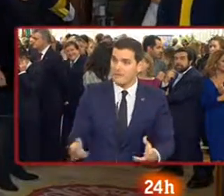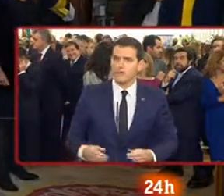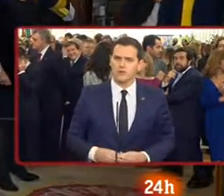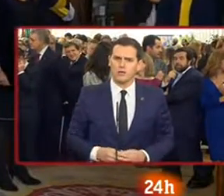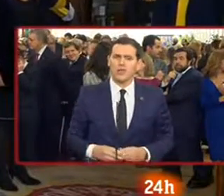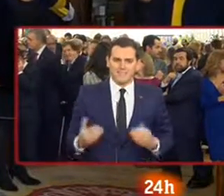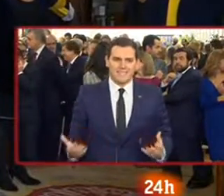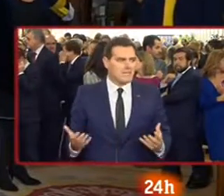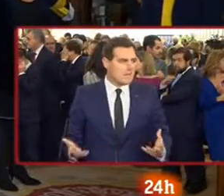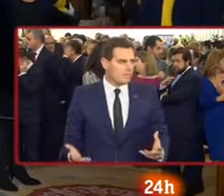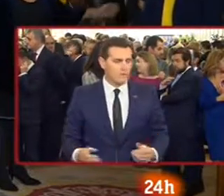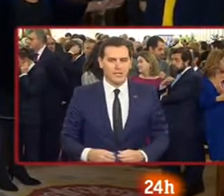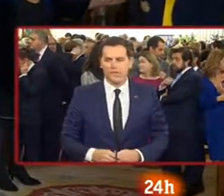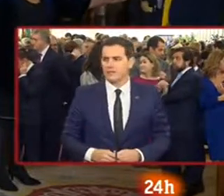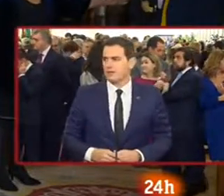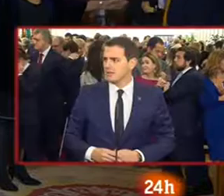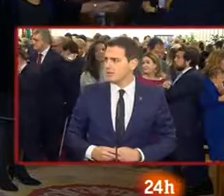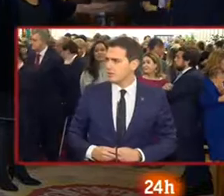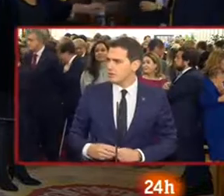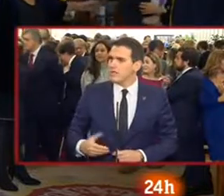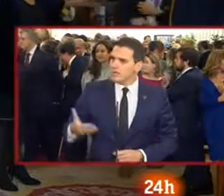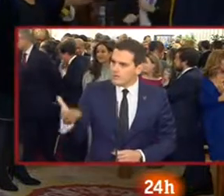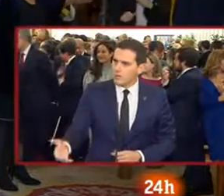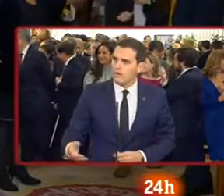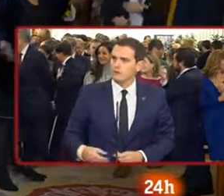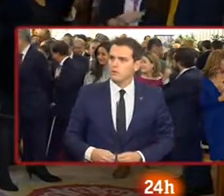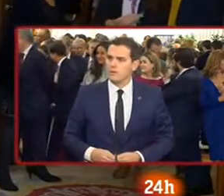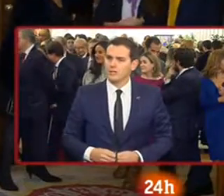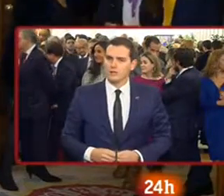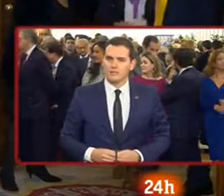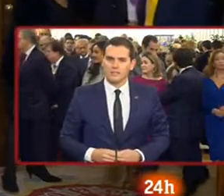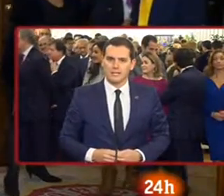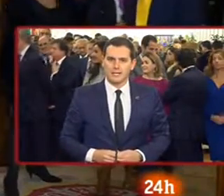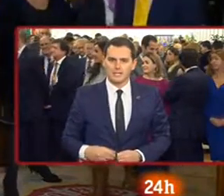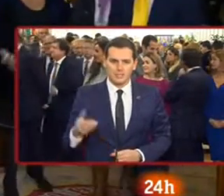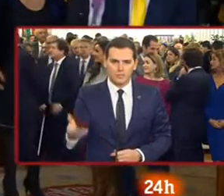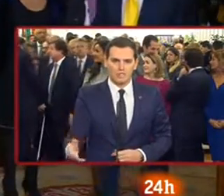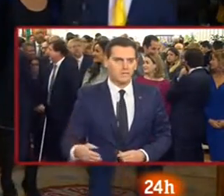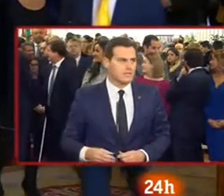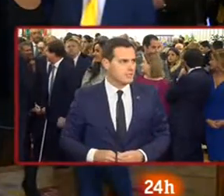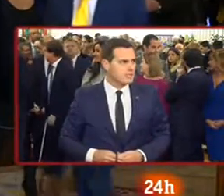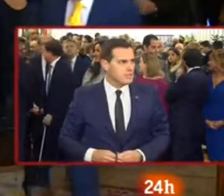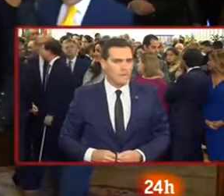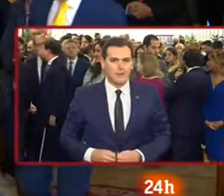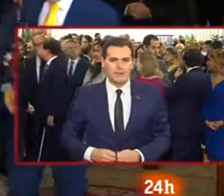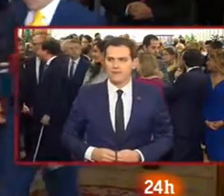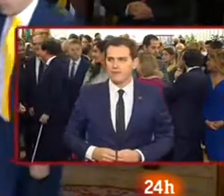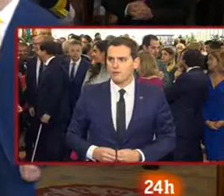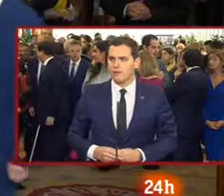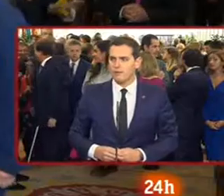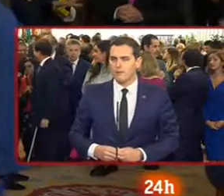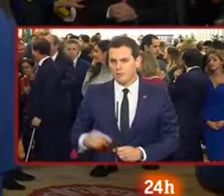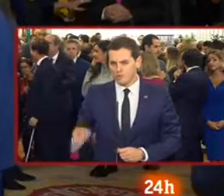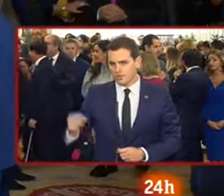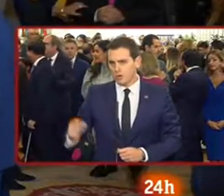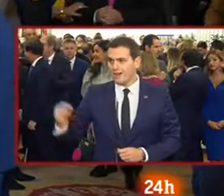sistema de financiación. Esa es la reforma que necesita nuestra Constitución y Ciudadanos, como partido reformista que es, está dispuesto a sentarse a hablar de esa